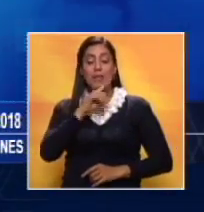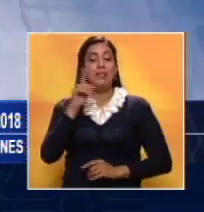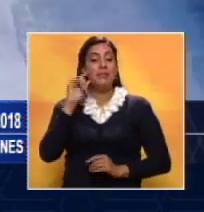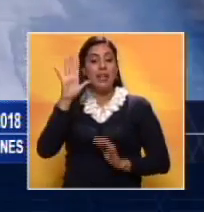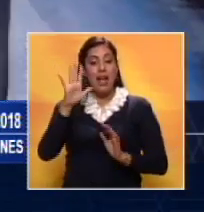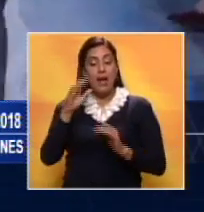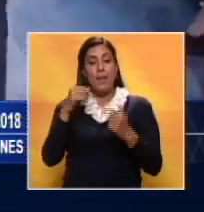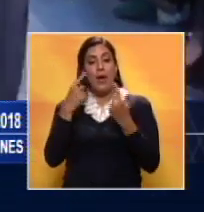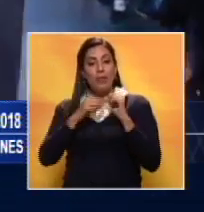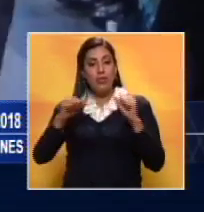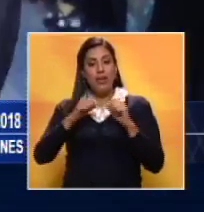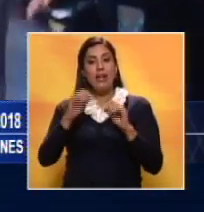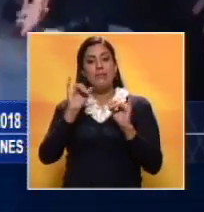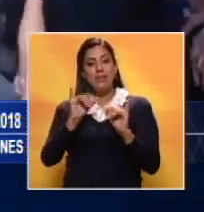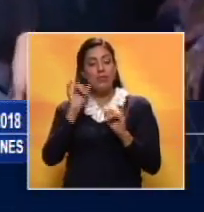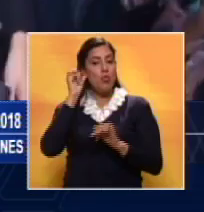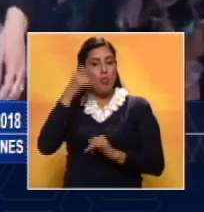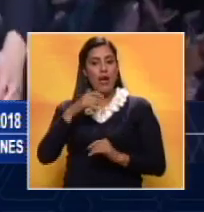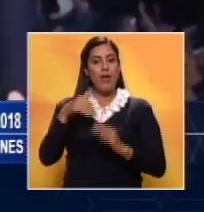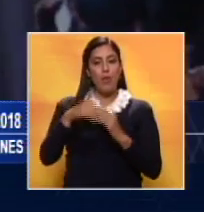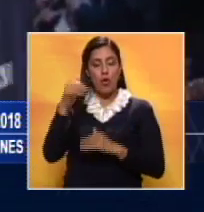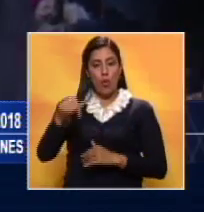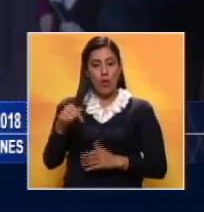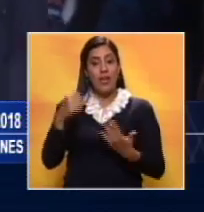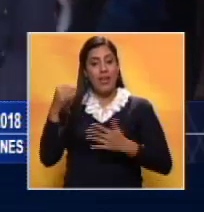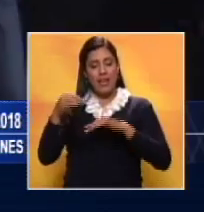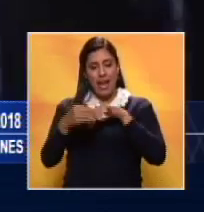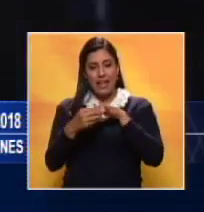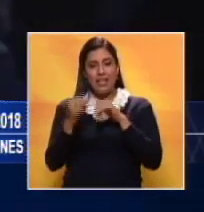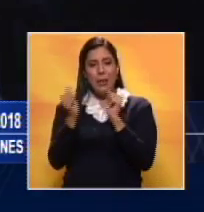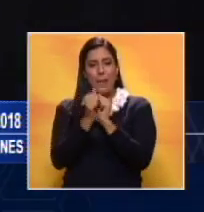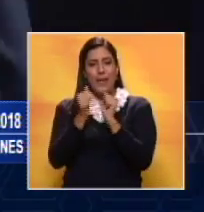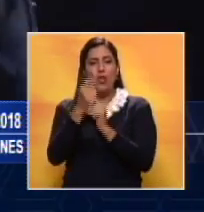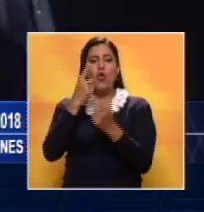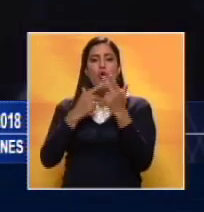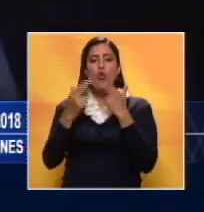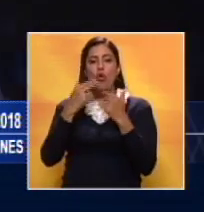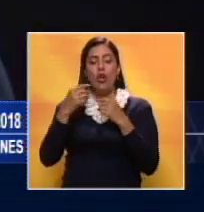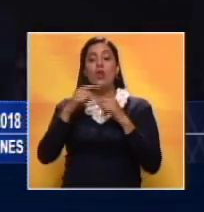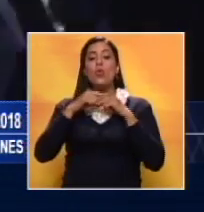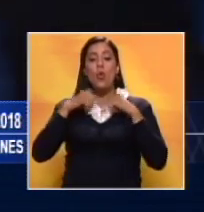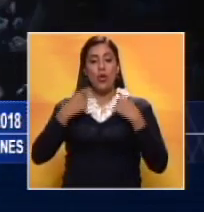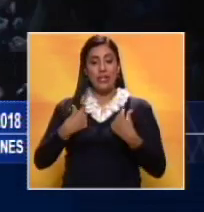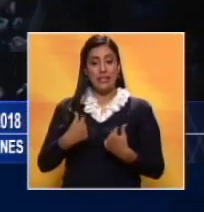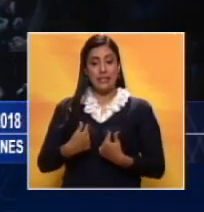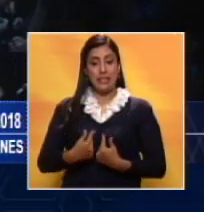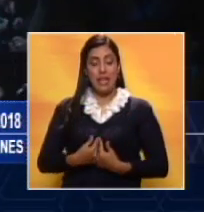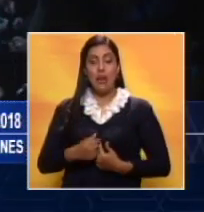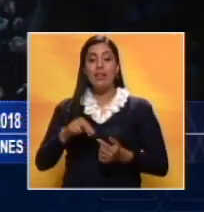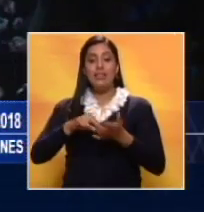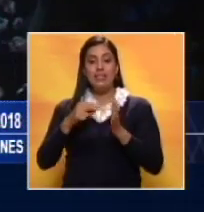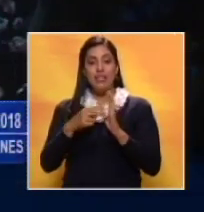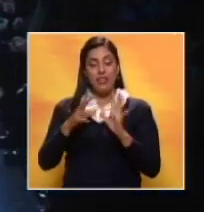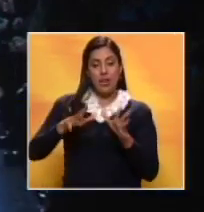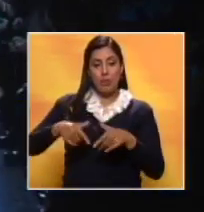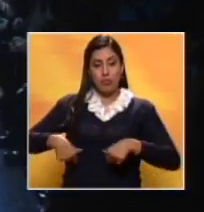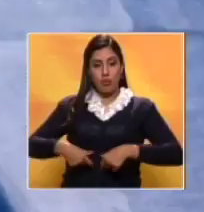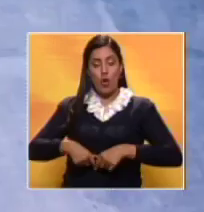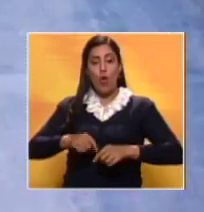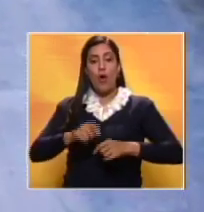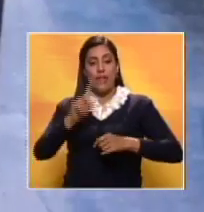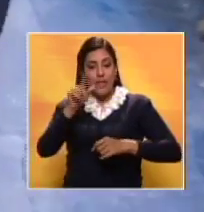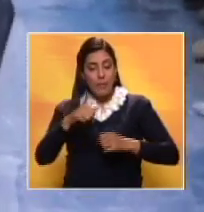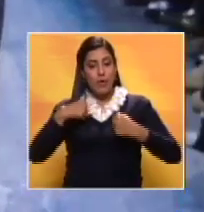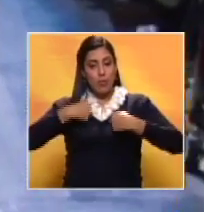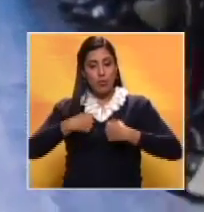estilo chic y activo a la vez de la mujer de hoy. Vemos anillos de piedras de colores, collares largos, simbólicos chokers, correas y